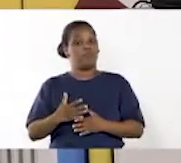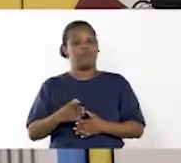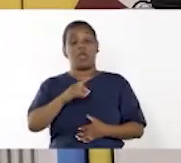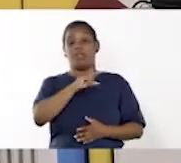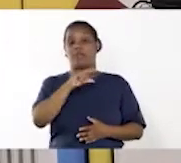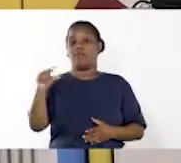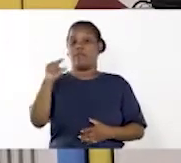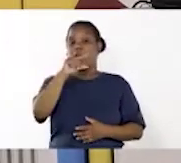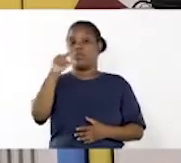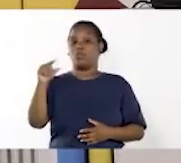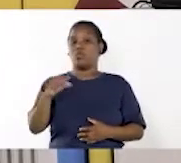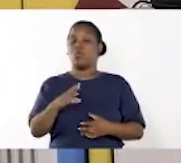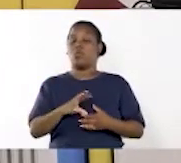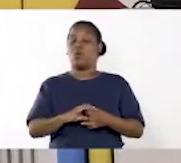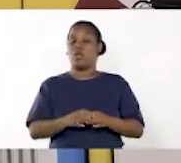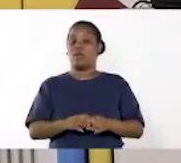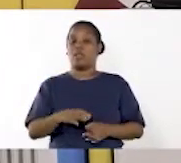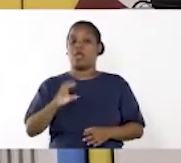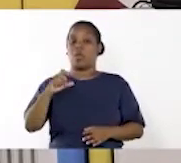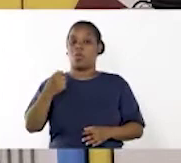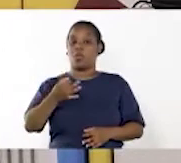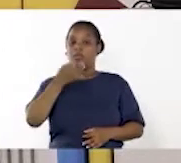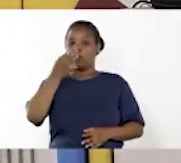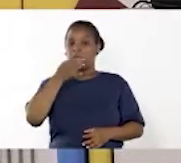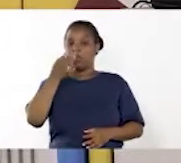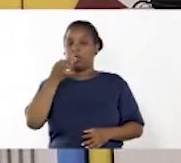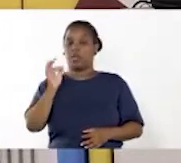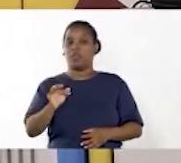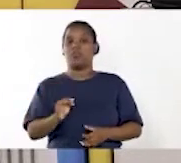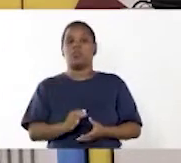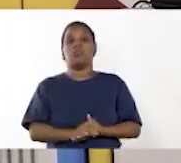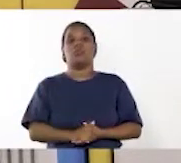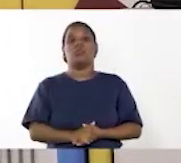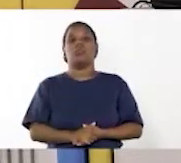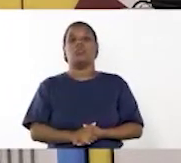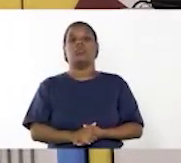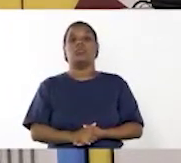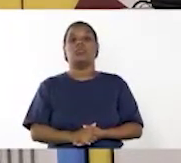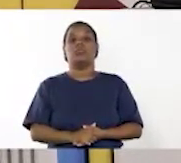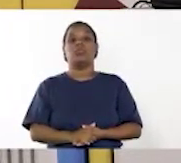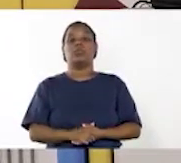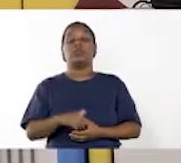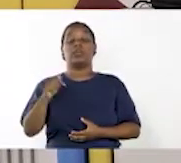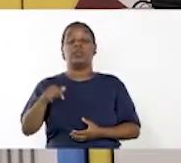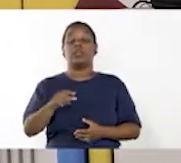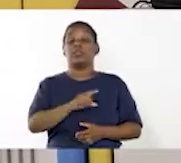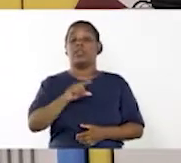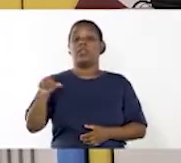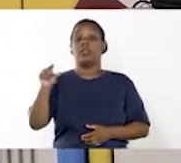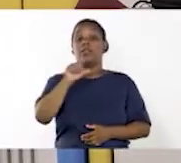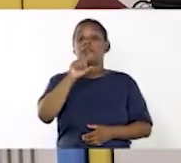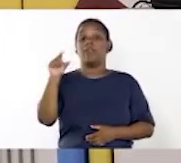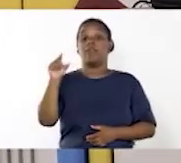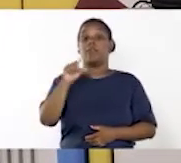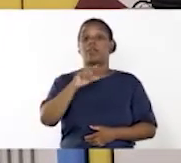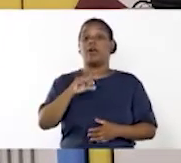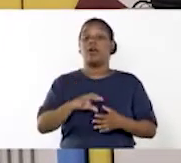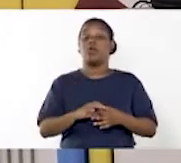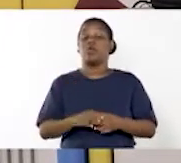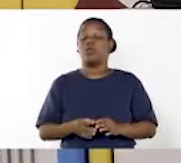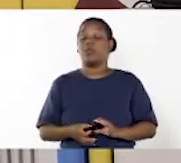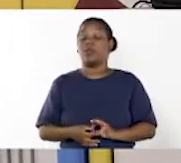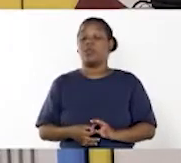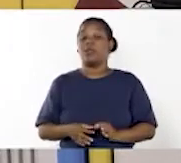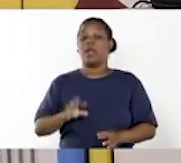cuales vamos a estar haciendo referencia. En estas fajas geográficas hay que